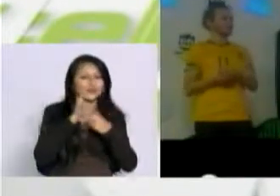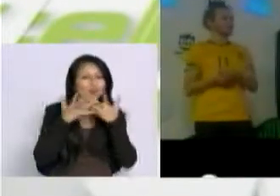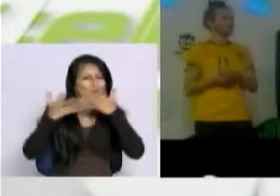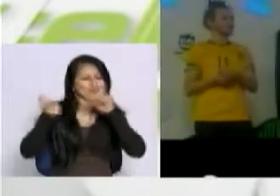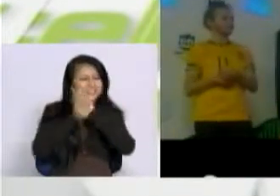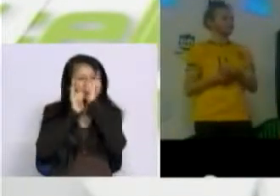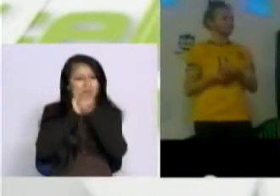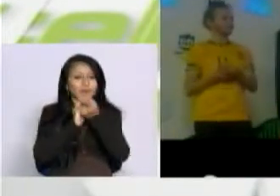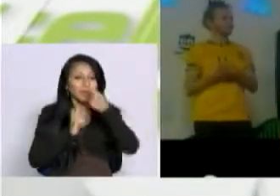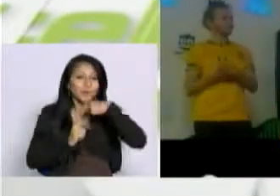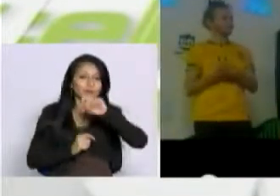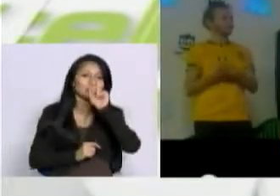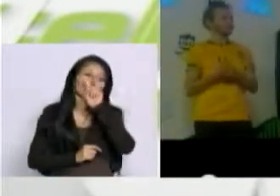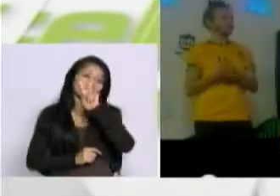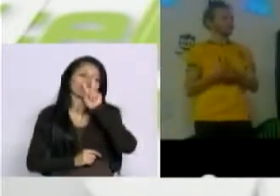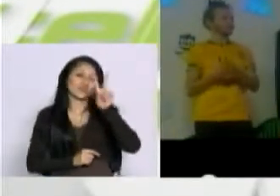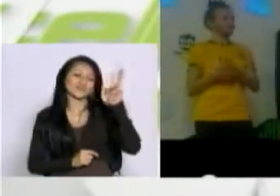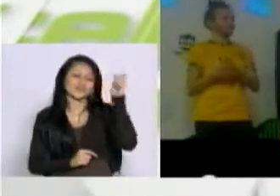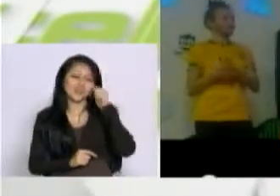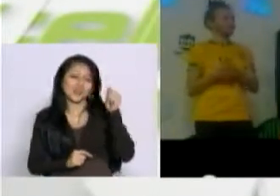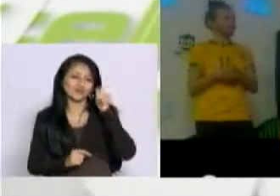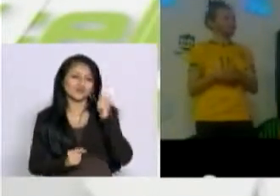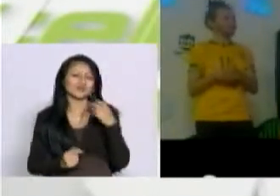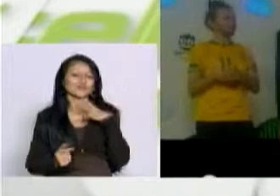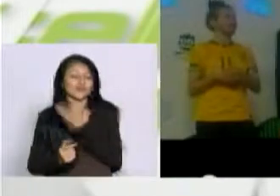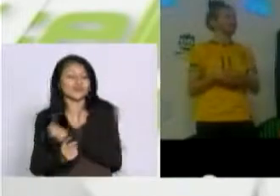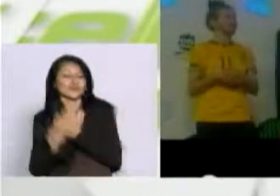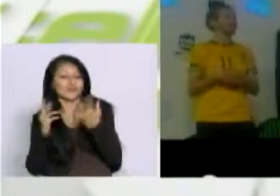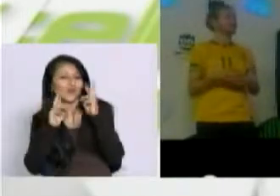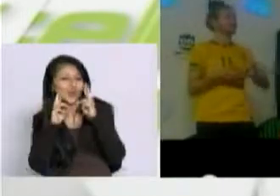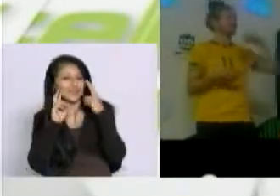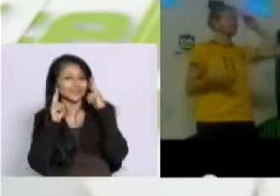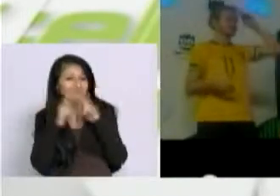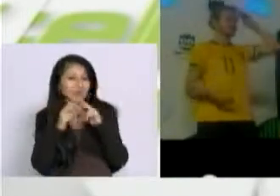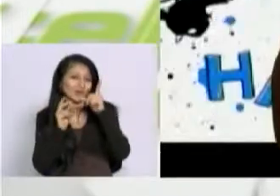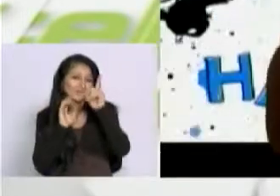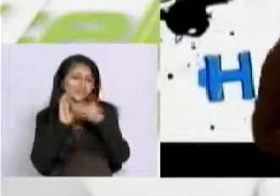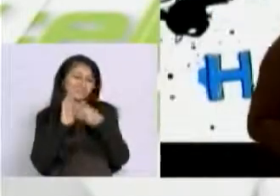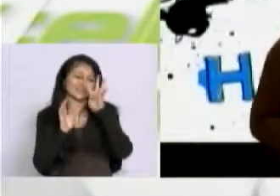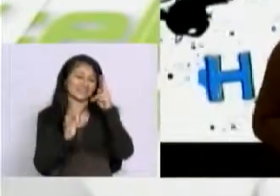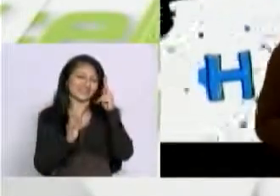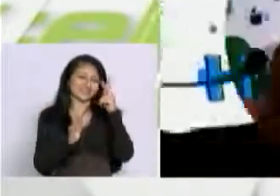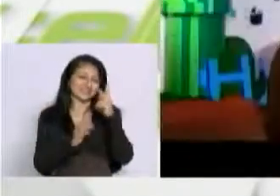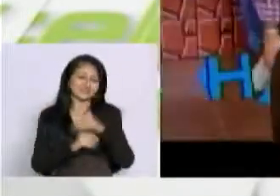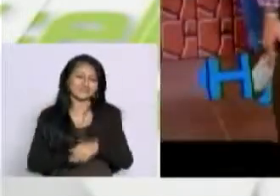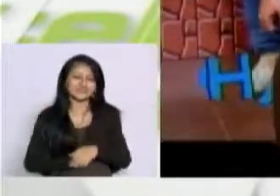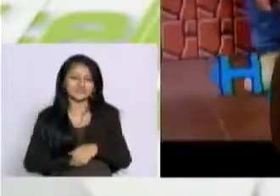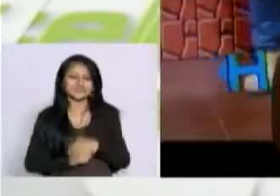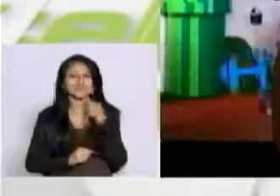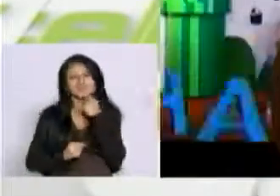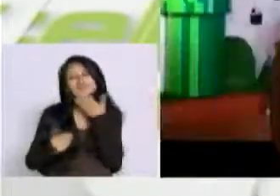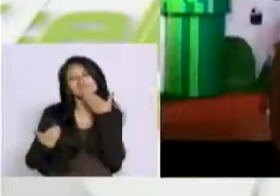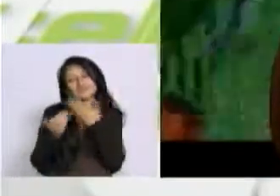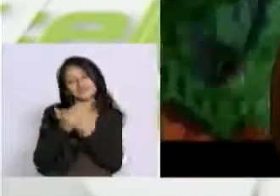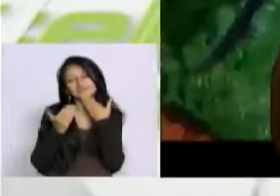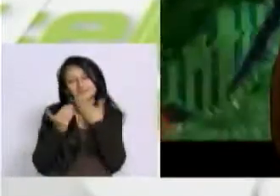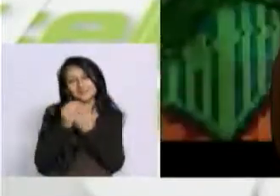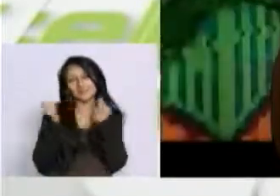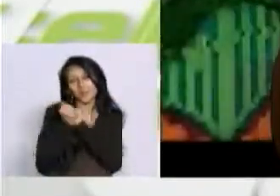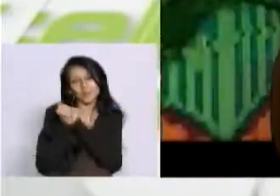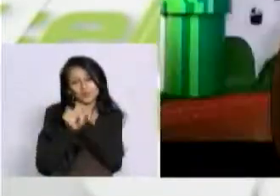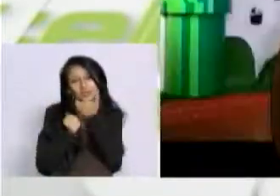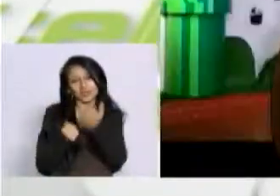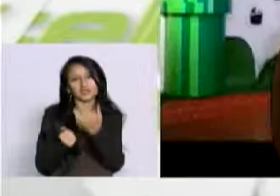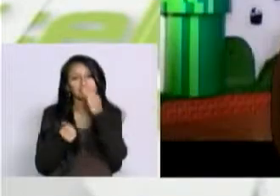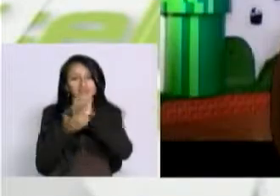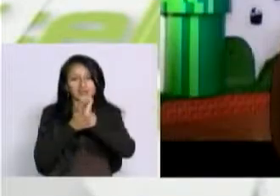a partir del próximo 22 de agosto. Así que nos vemos de lunes a viernes. Bueno, Nicolás, le agradecemos mucho por haber estado hoy con nosotros en